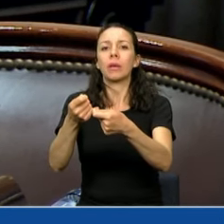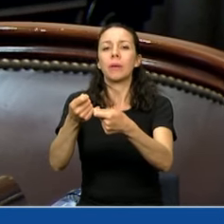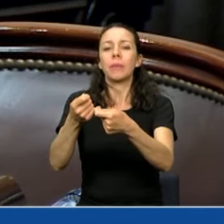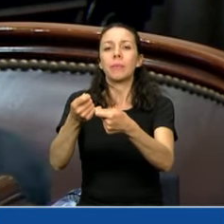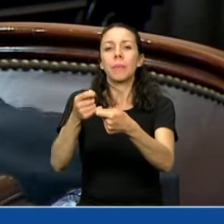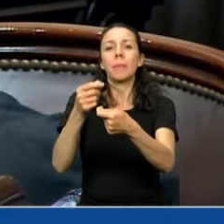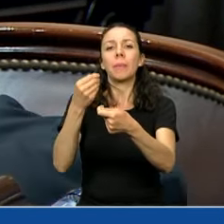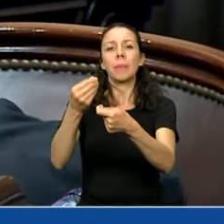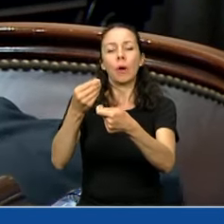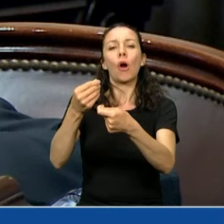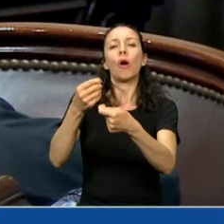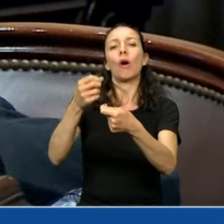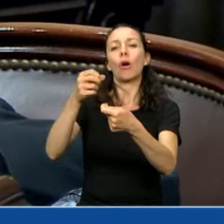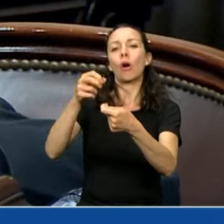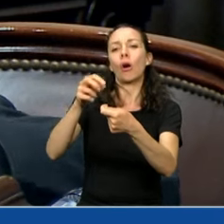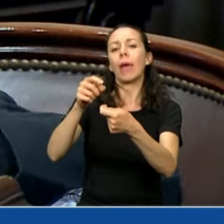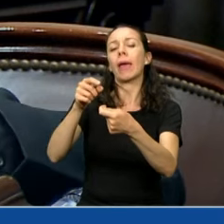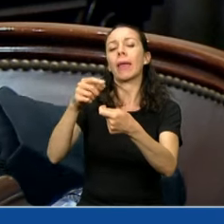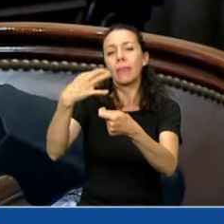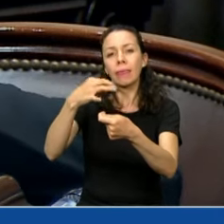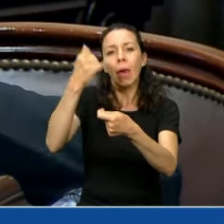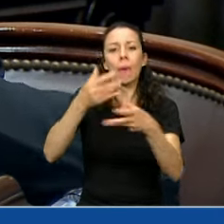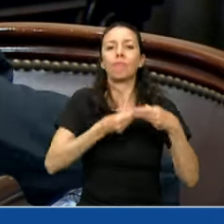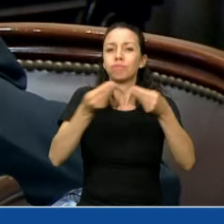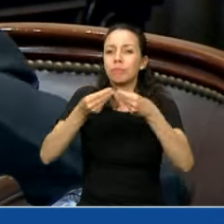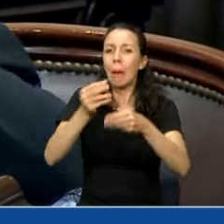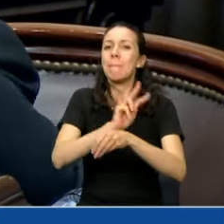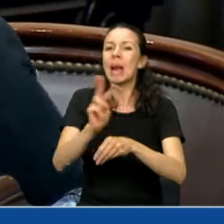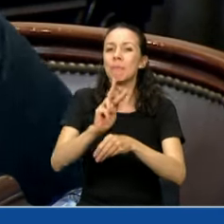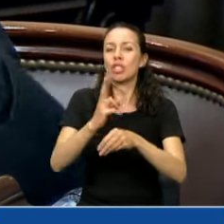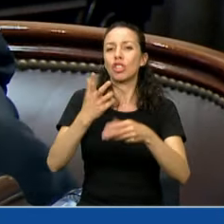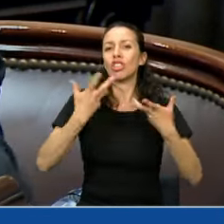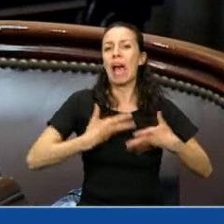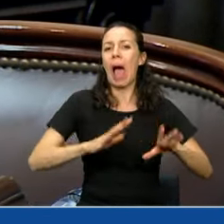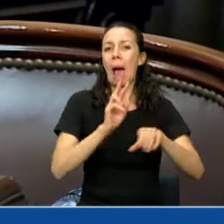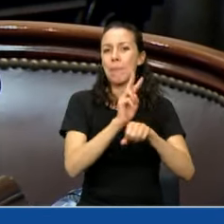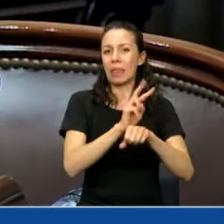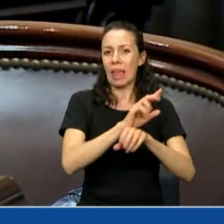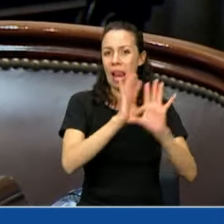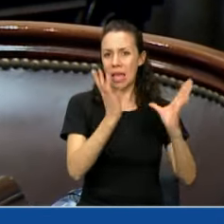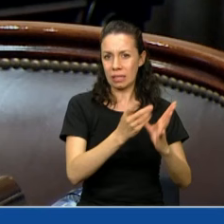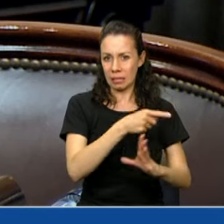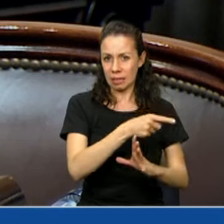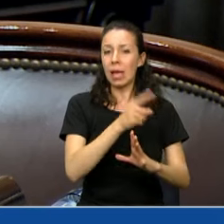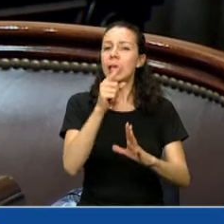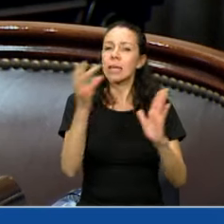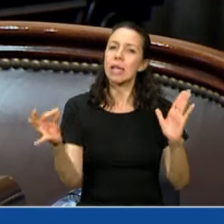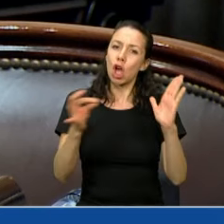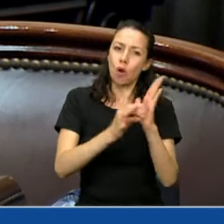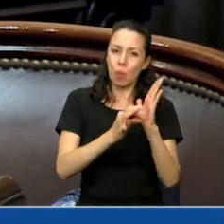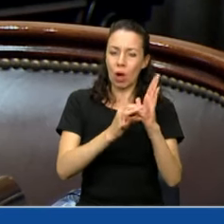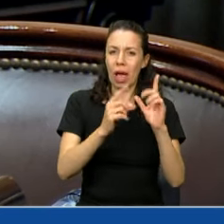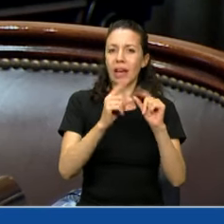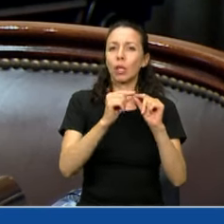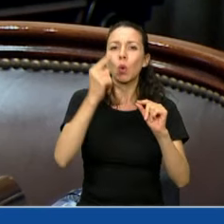correspondientes permisos ambientales esa es el inciso que se incorpora en el artículo